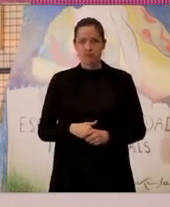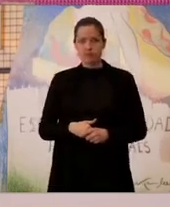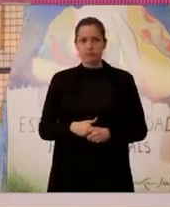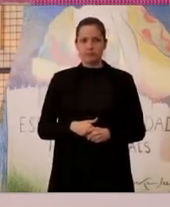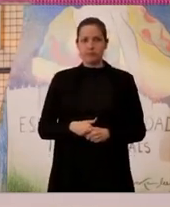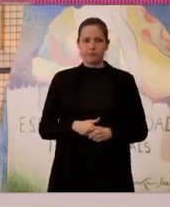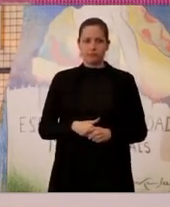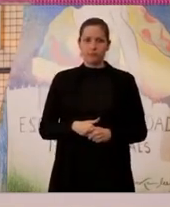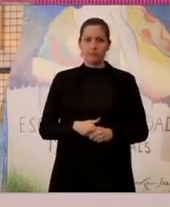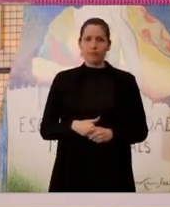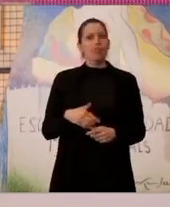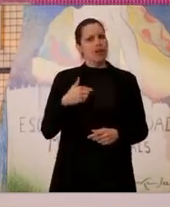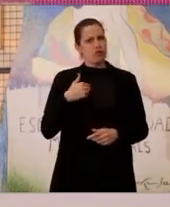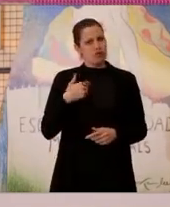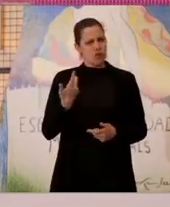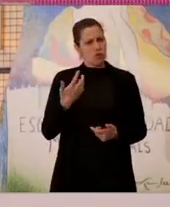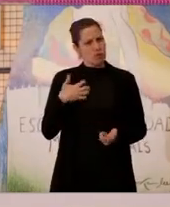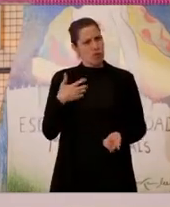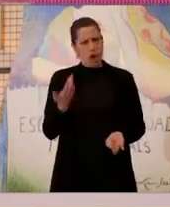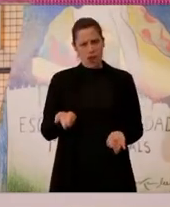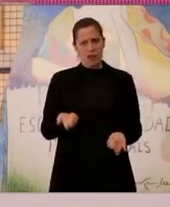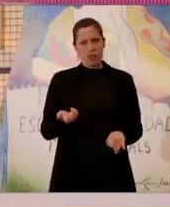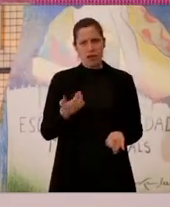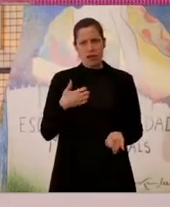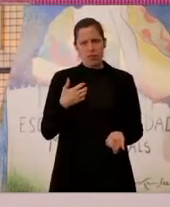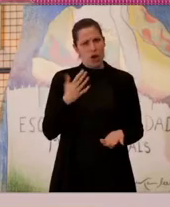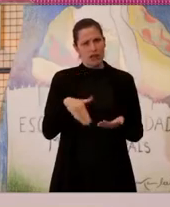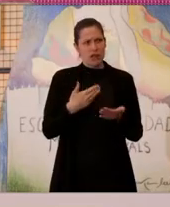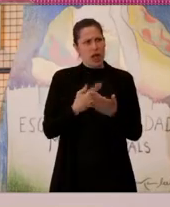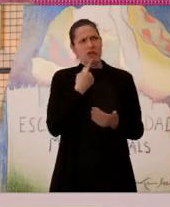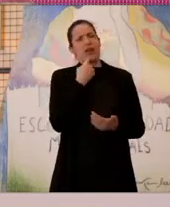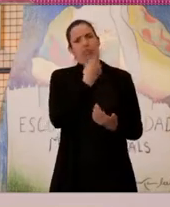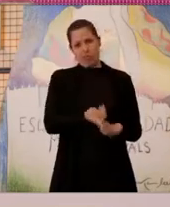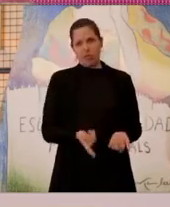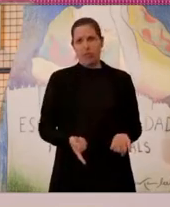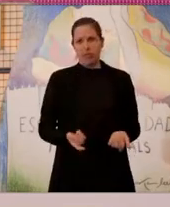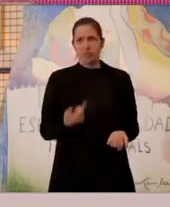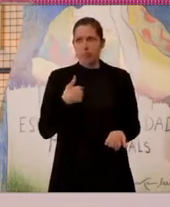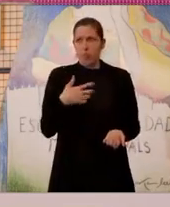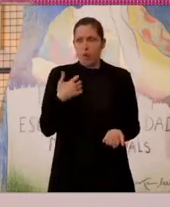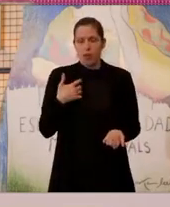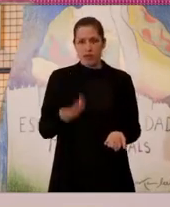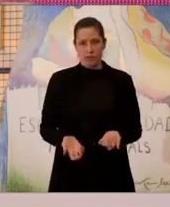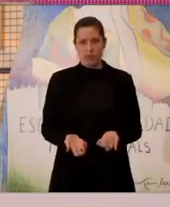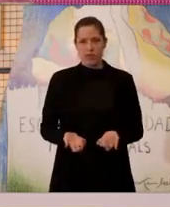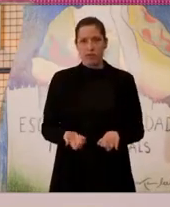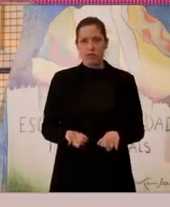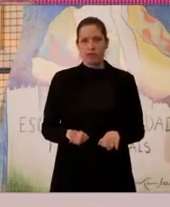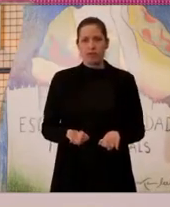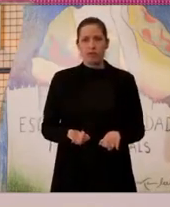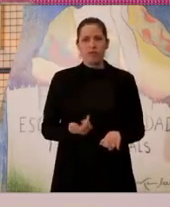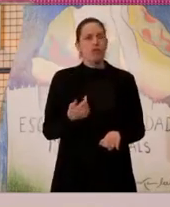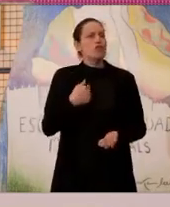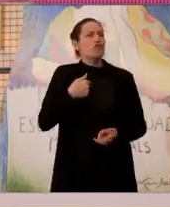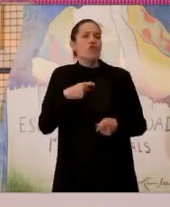tengo que decir eso me parece terrible ni es mi estilo además yo lo que quería y que además no